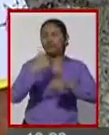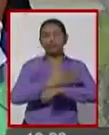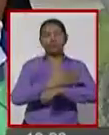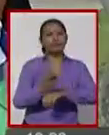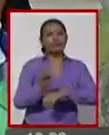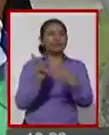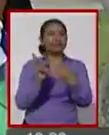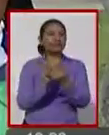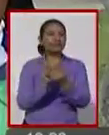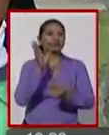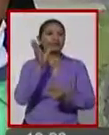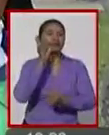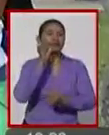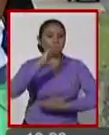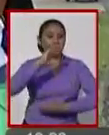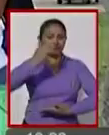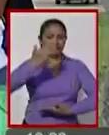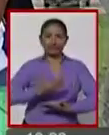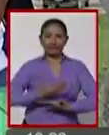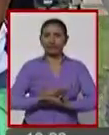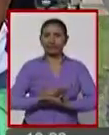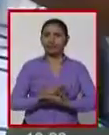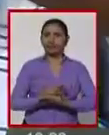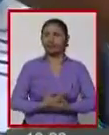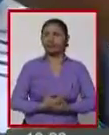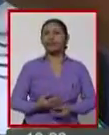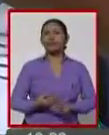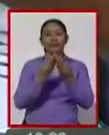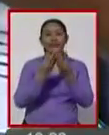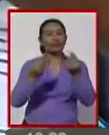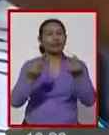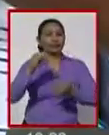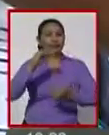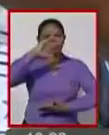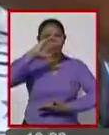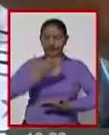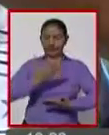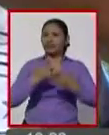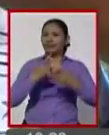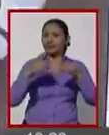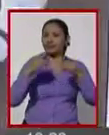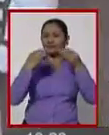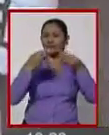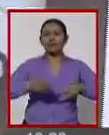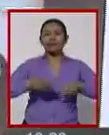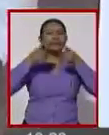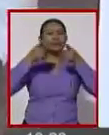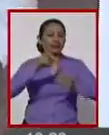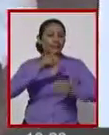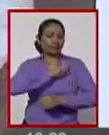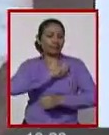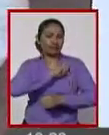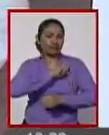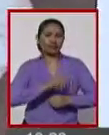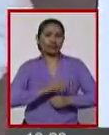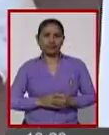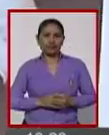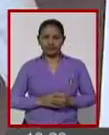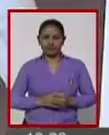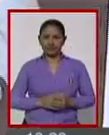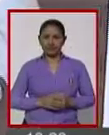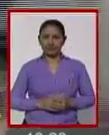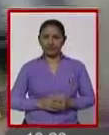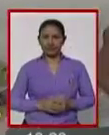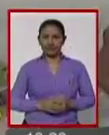no pudo decirle a la madre de su hijo que se encuentra el menor desaparecido, pero sí formalizó la denuncia en la Fuerza Especial de Lucha contra el Crimen de